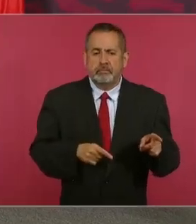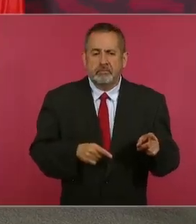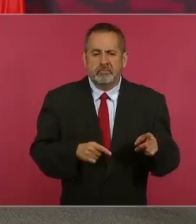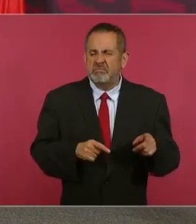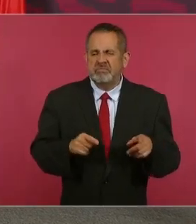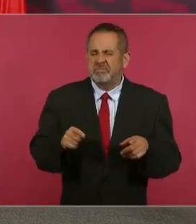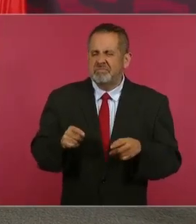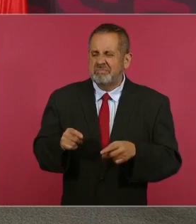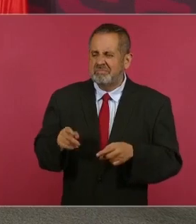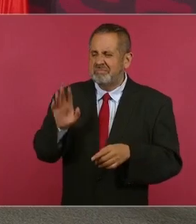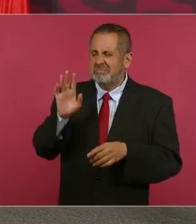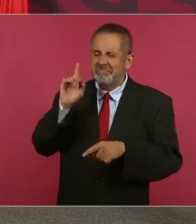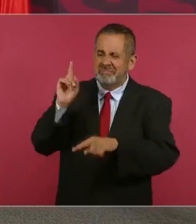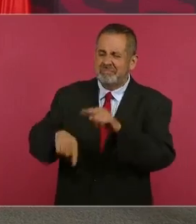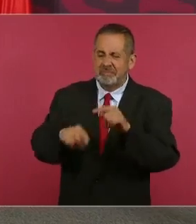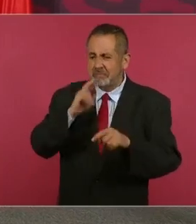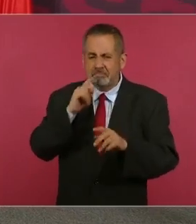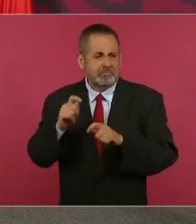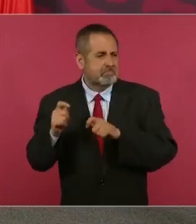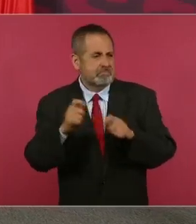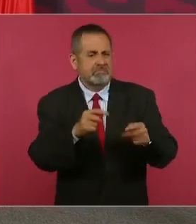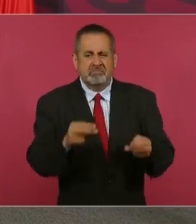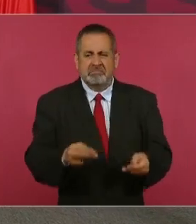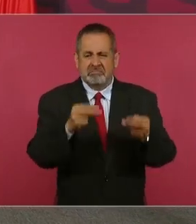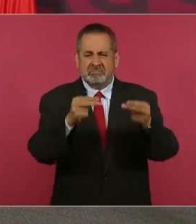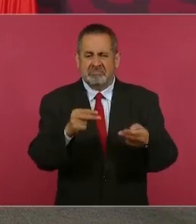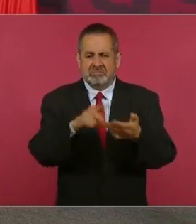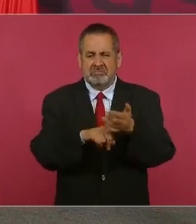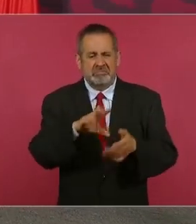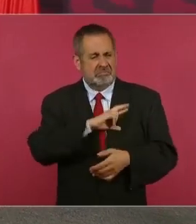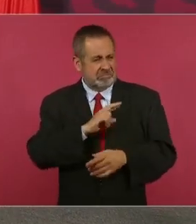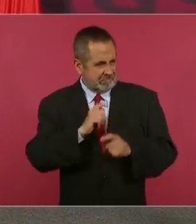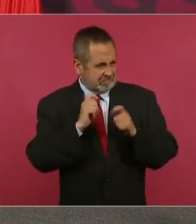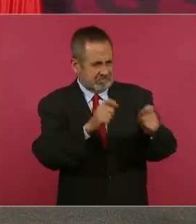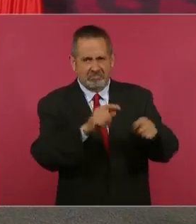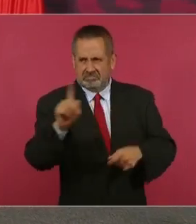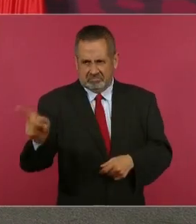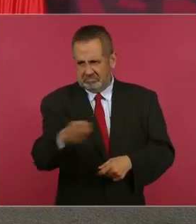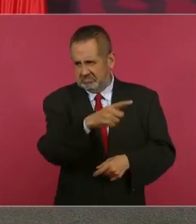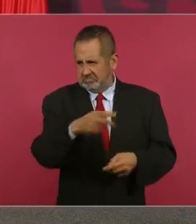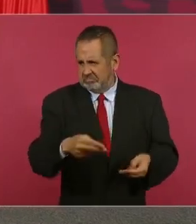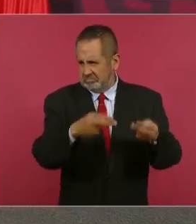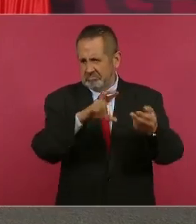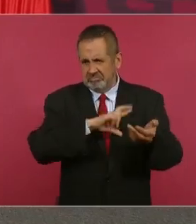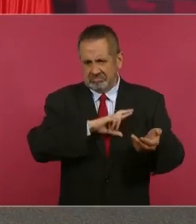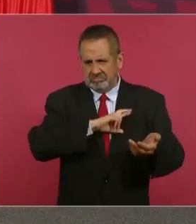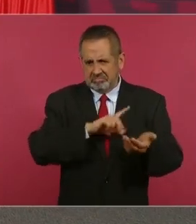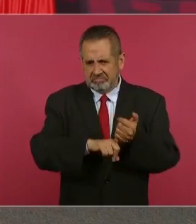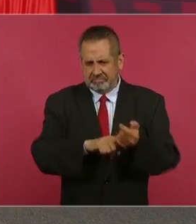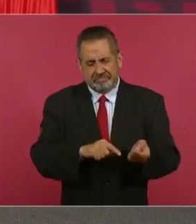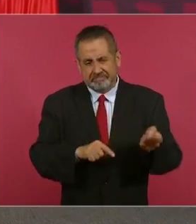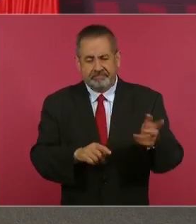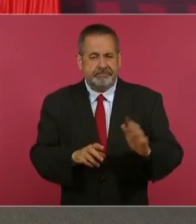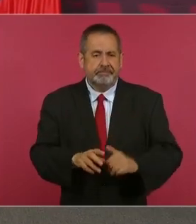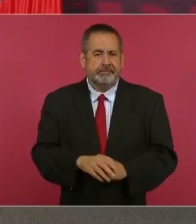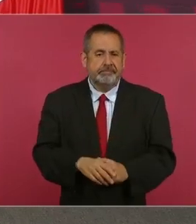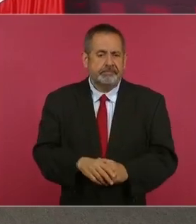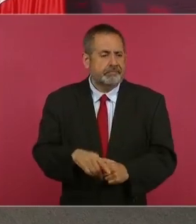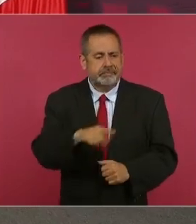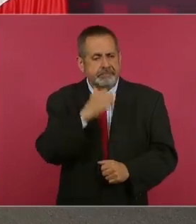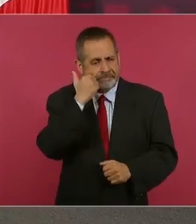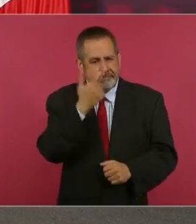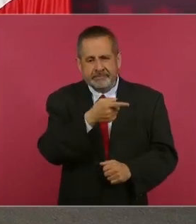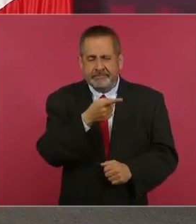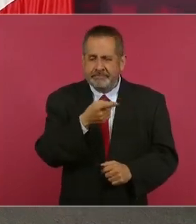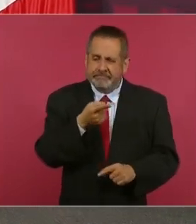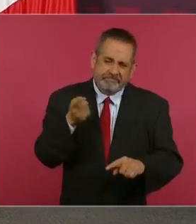concesionar los servicios de salud a el sector privado. Lo que querían era que